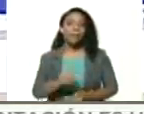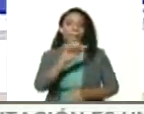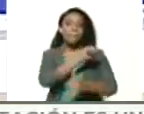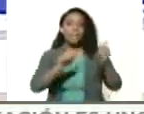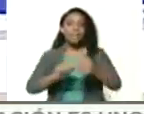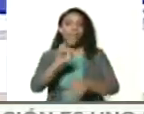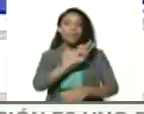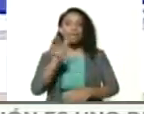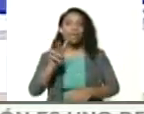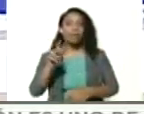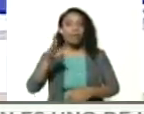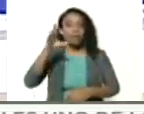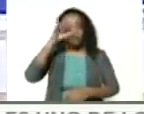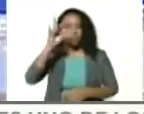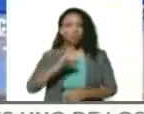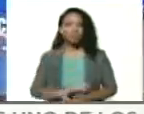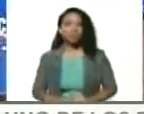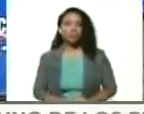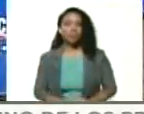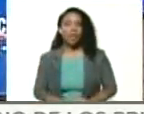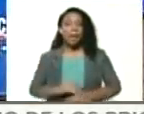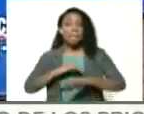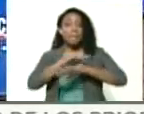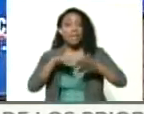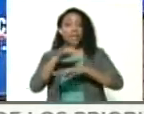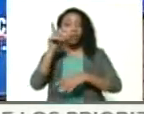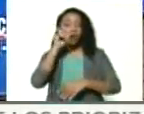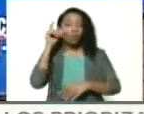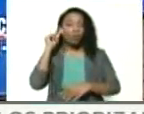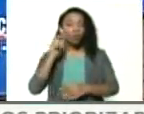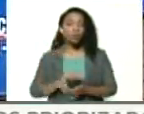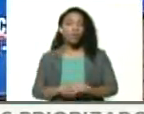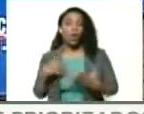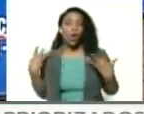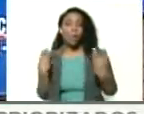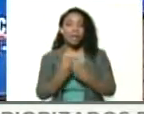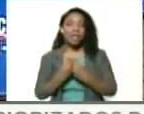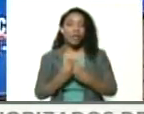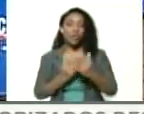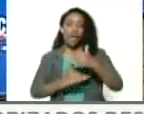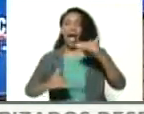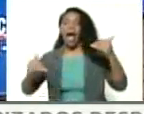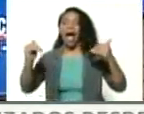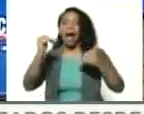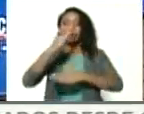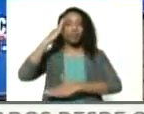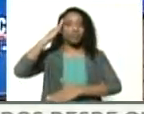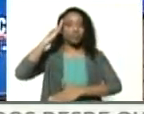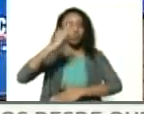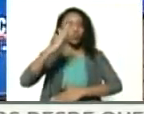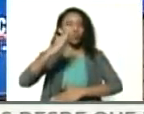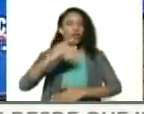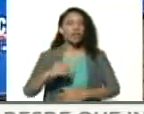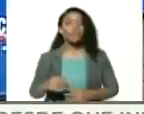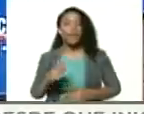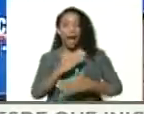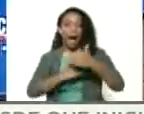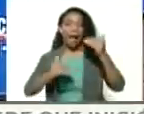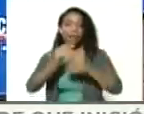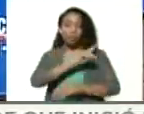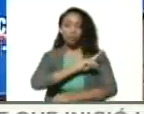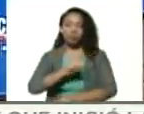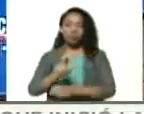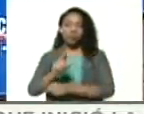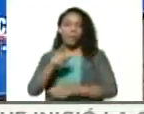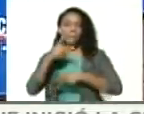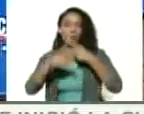vicepresidenta ejecutiva, ministros, ministros, compañeros del alto mando militar, del alto mando político,